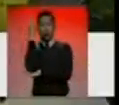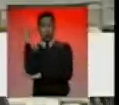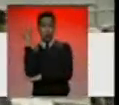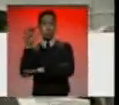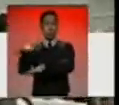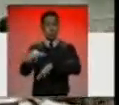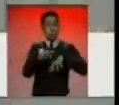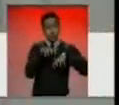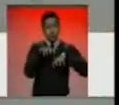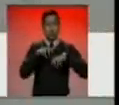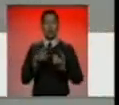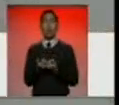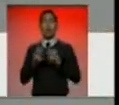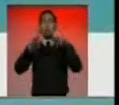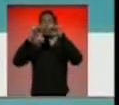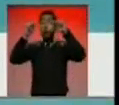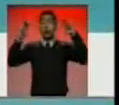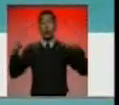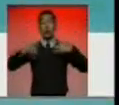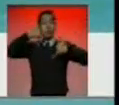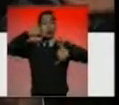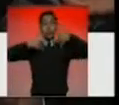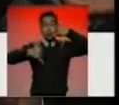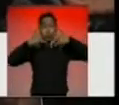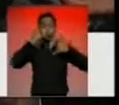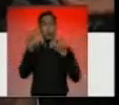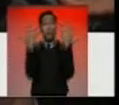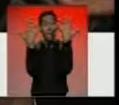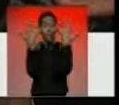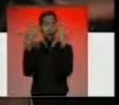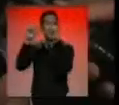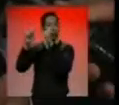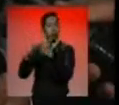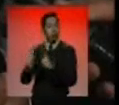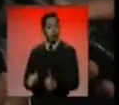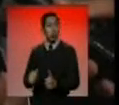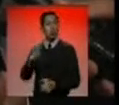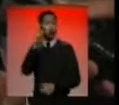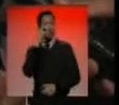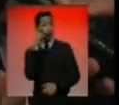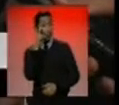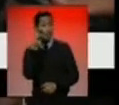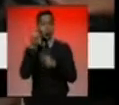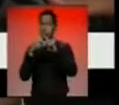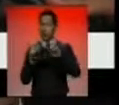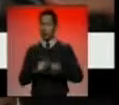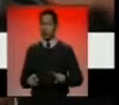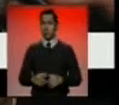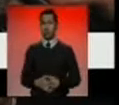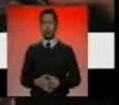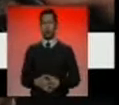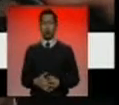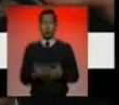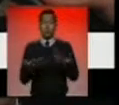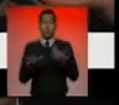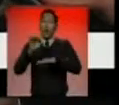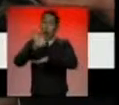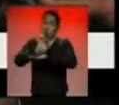naturales, manufactura, telecomunicaciones y turismo. Que haya incentivos, por supuesto, incentivos siempre hay que